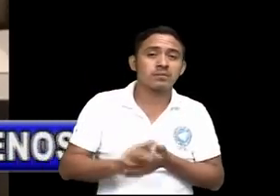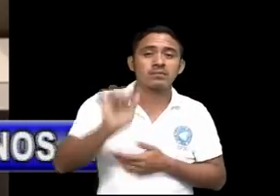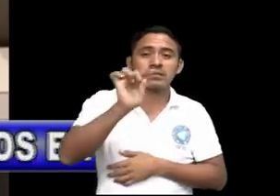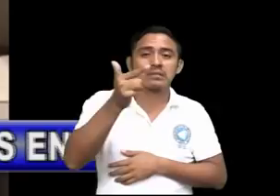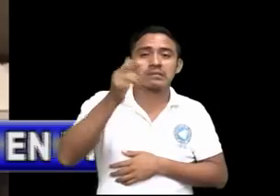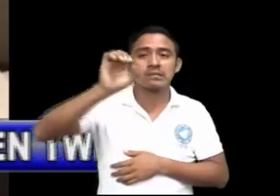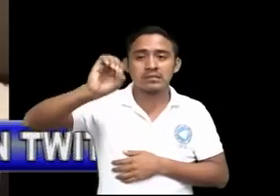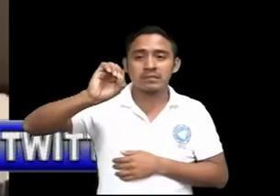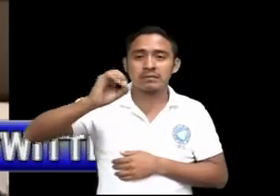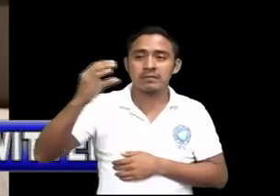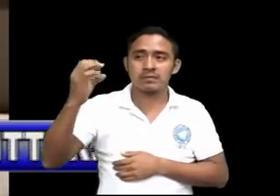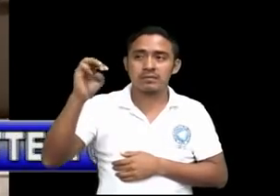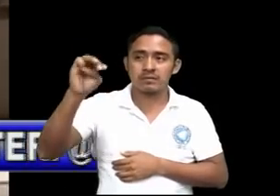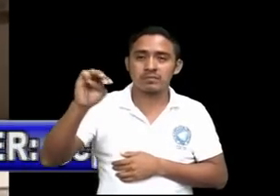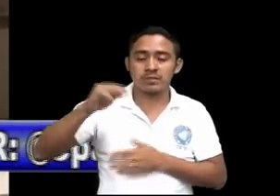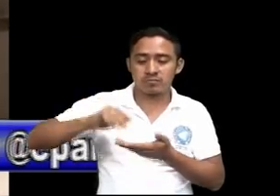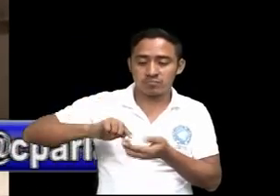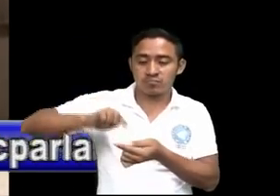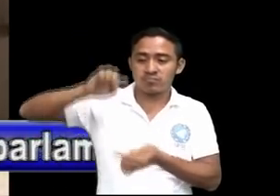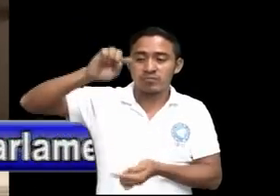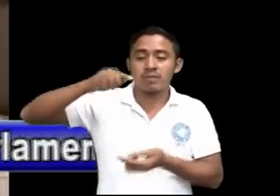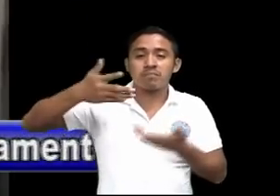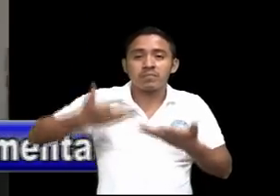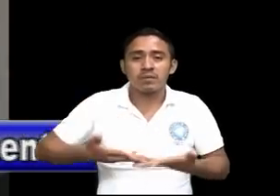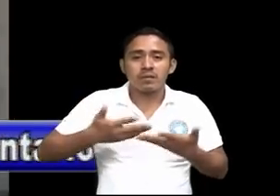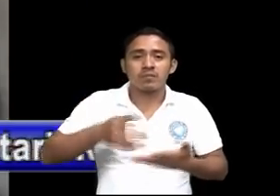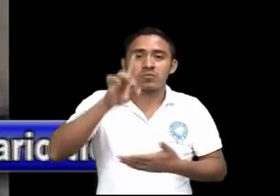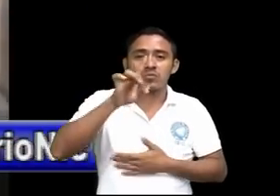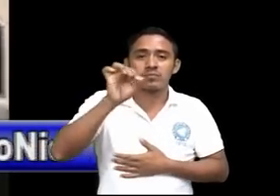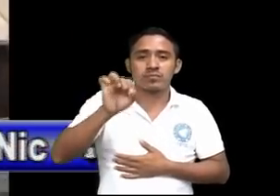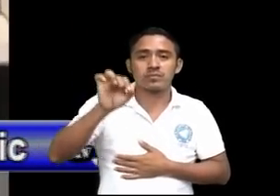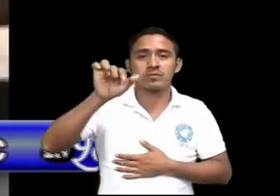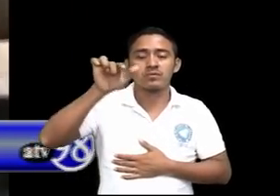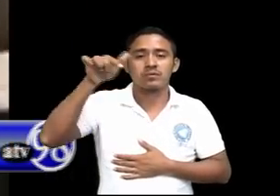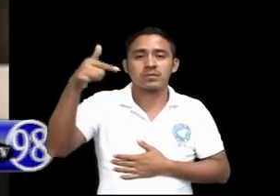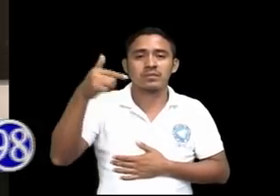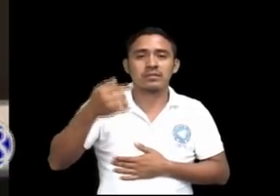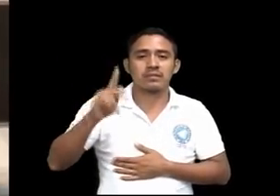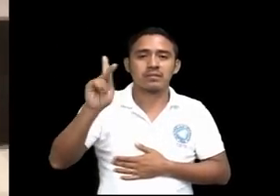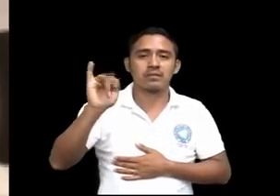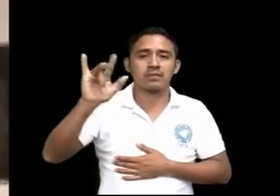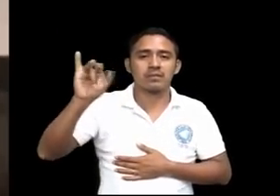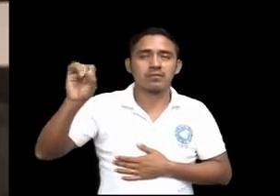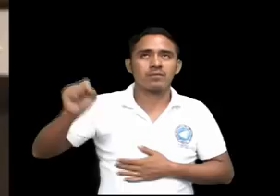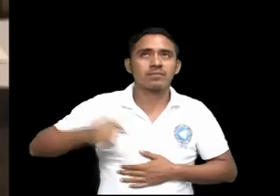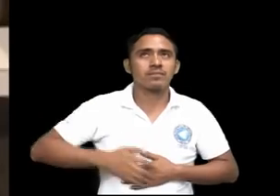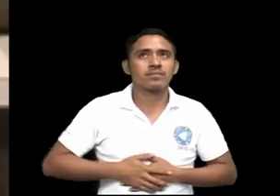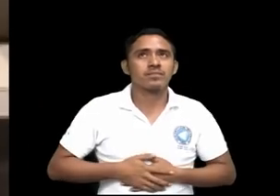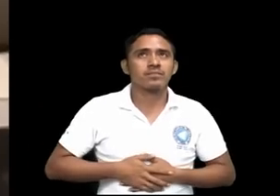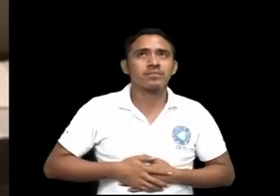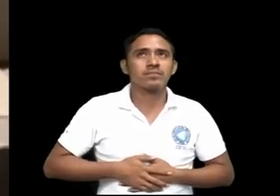70 centímetros de largo y pesar 1.7 kilogramos.